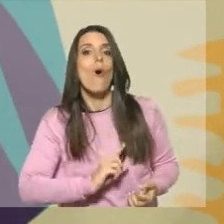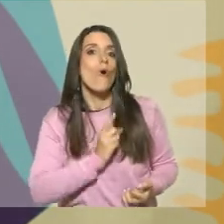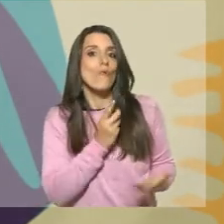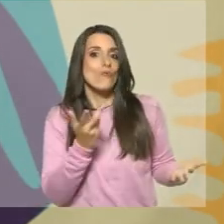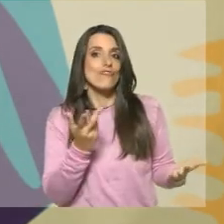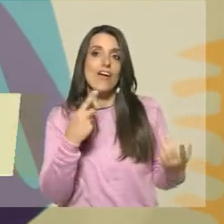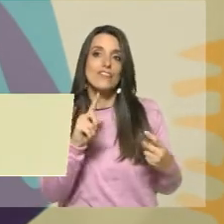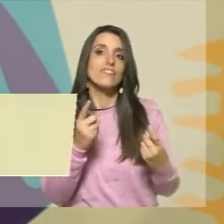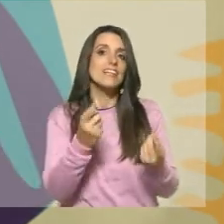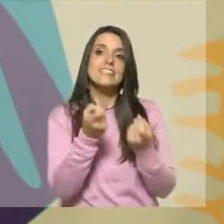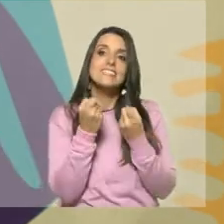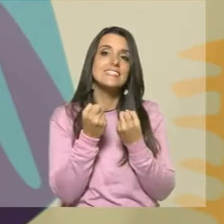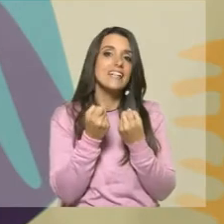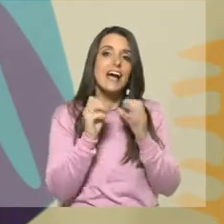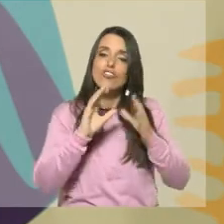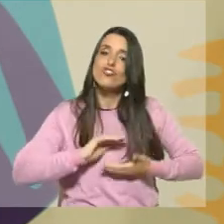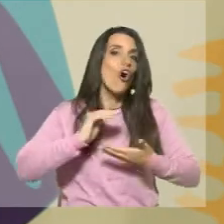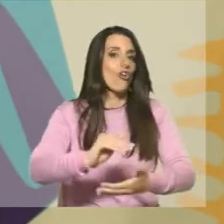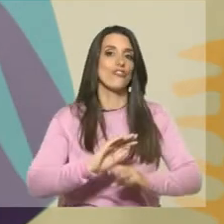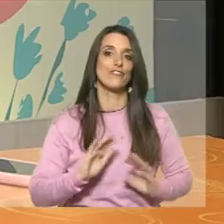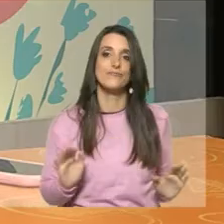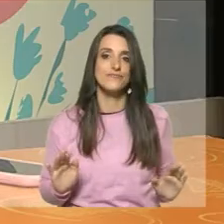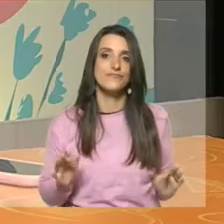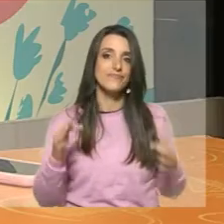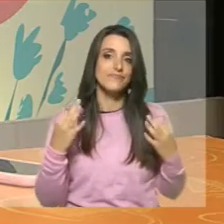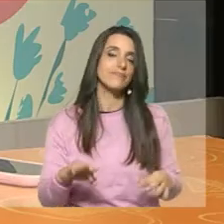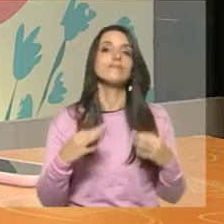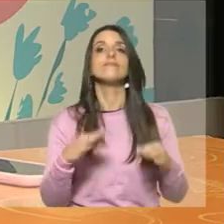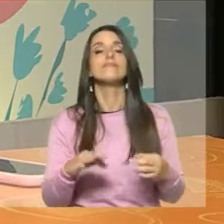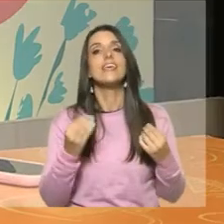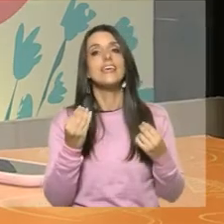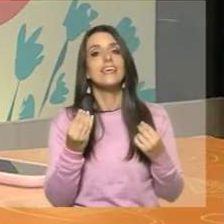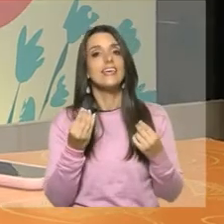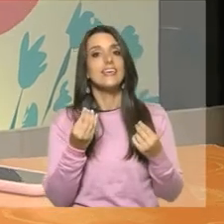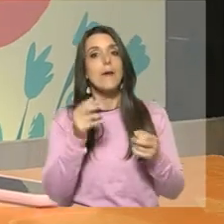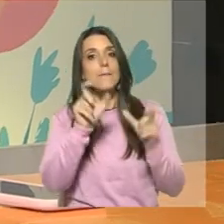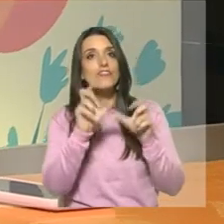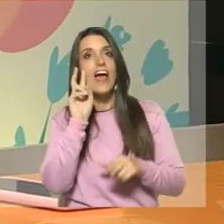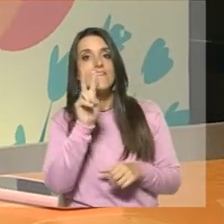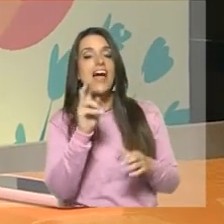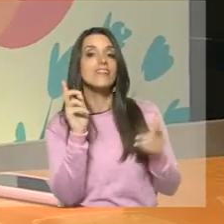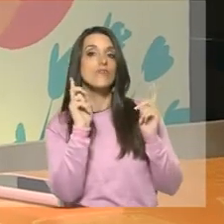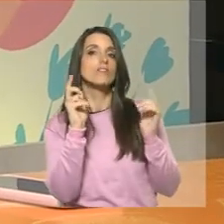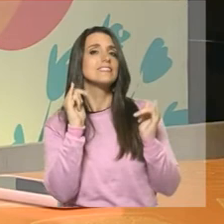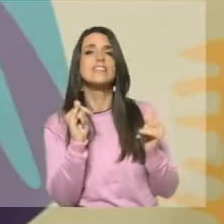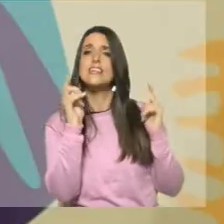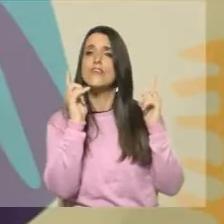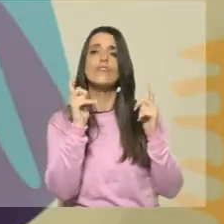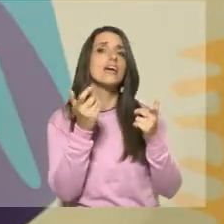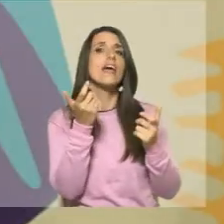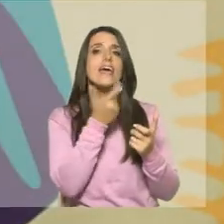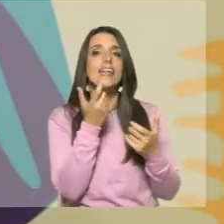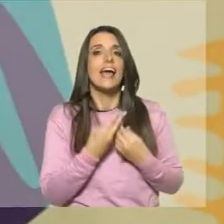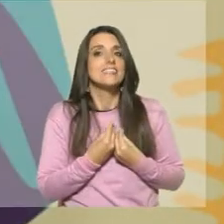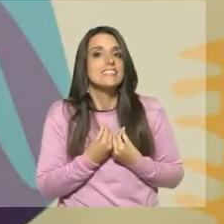entonces tratamos de dar todo ahí adentro. Sin duda, y que el espectador lo disfrute, ¿no? Que se ría, que se